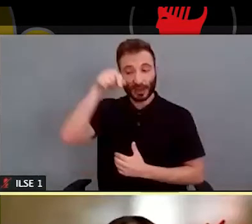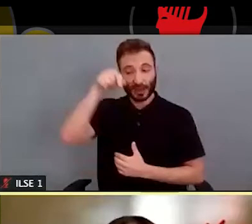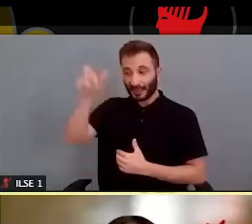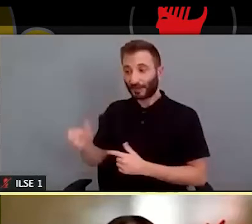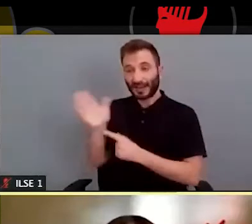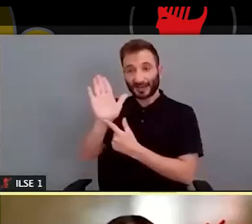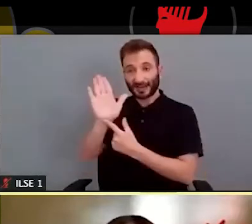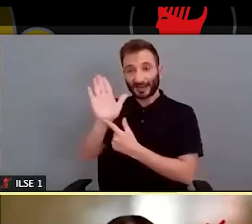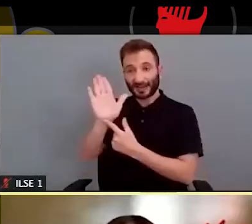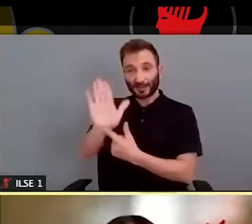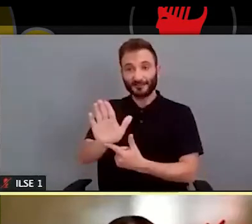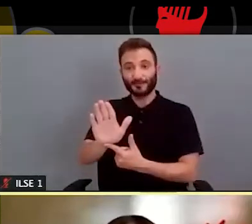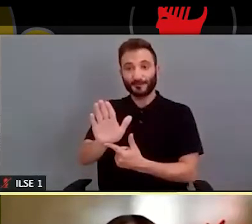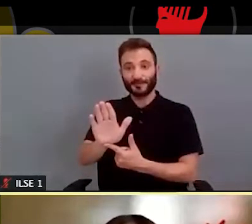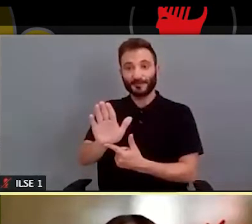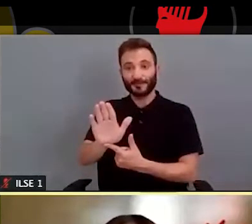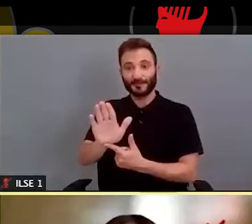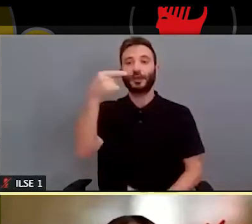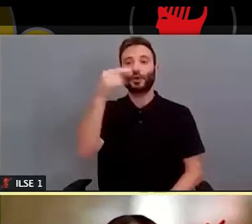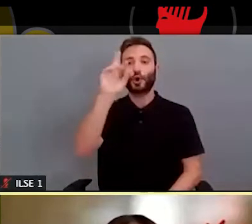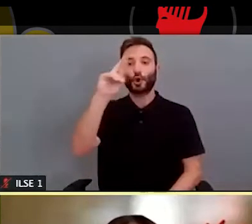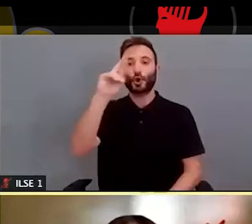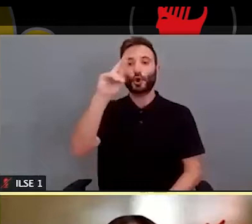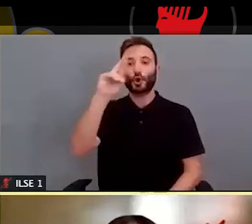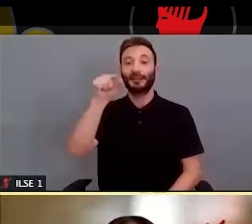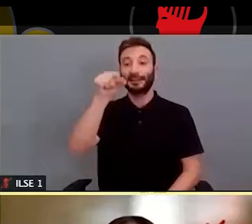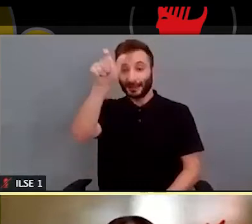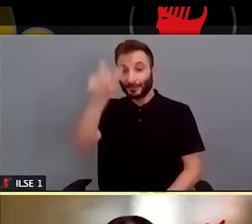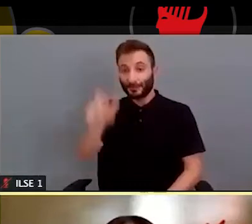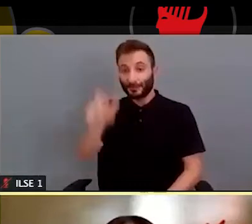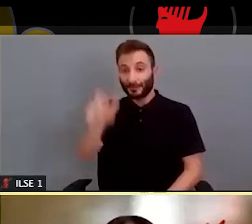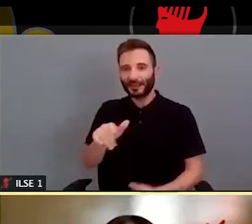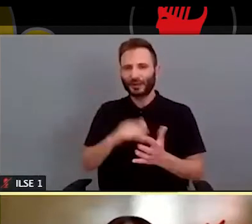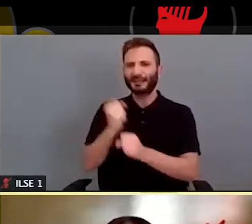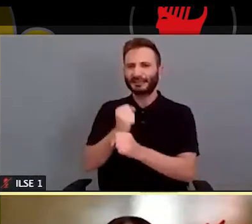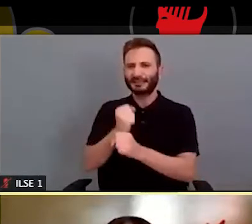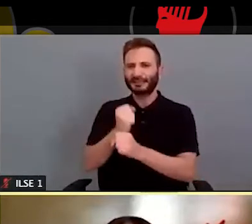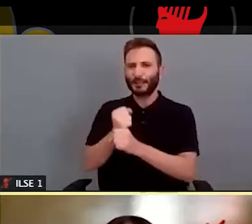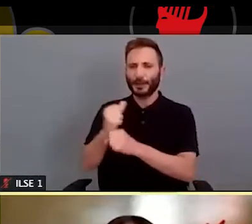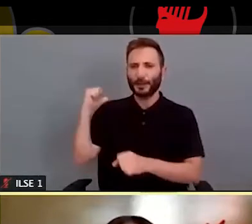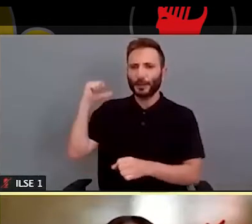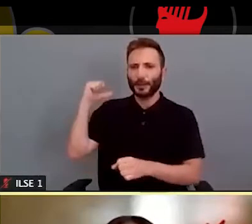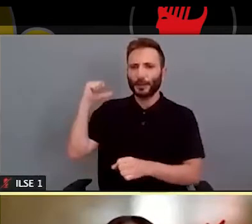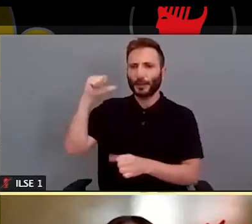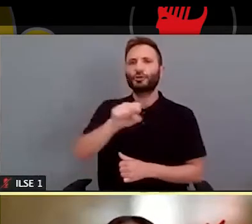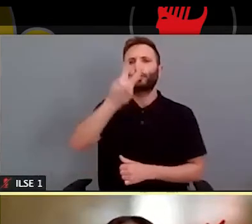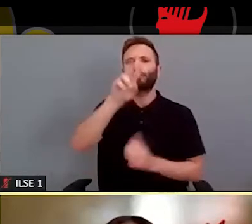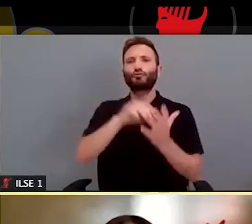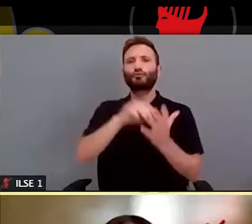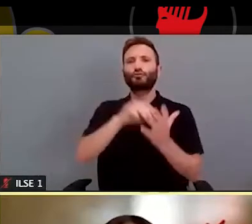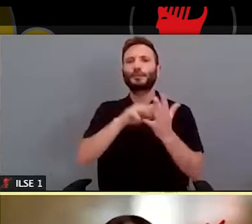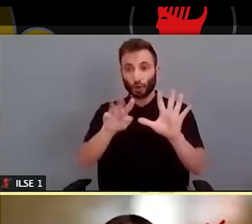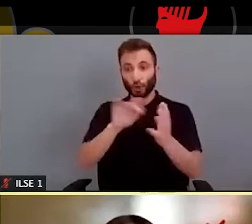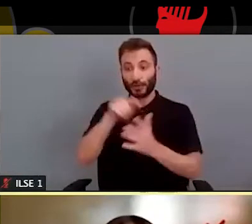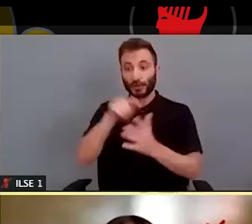la OMT a Igor Stefanovic. Igor, que lleva desempeñando su carrera en la OMT desde 2008, es coordinador técnico